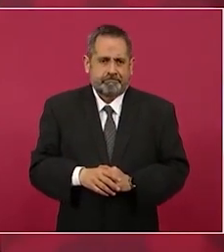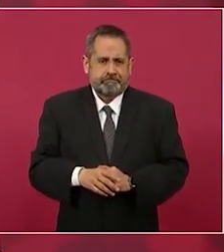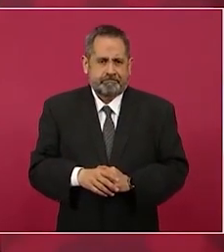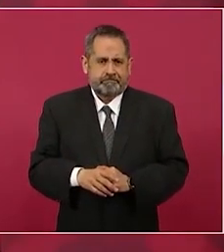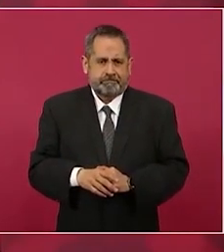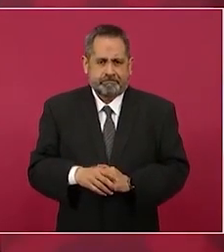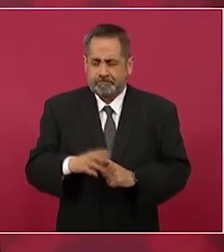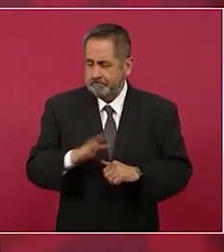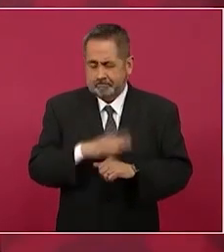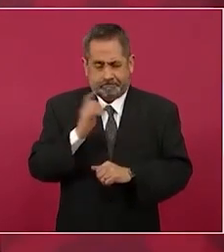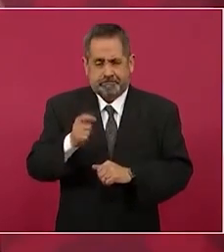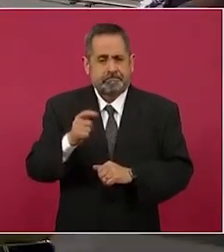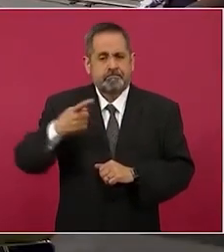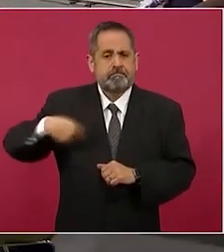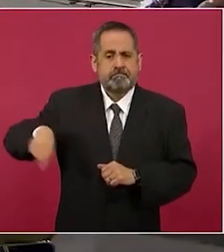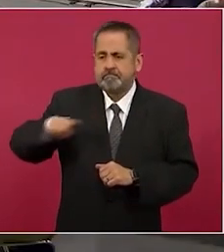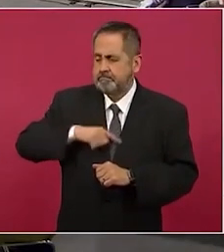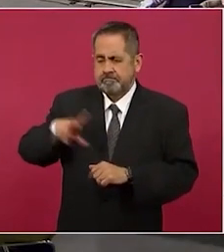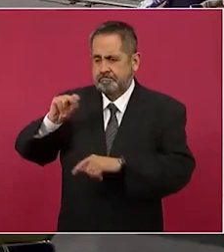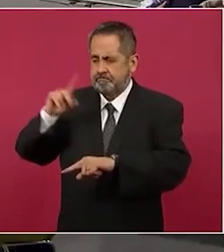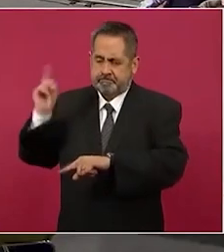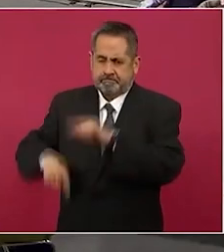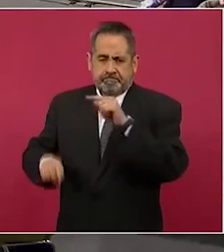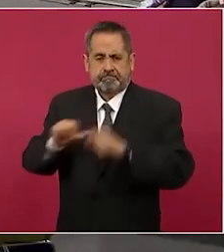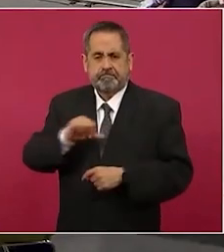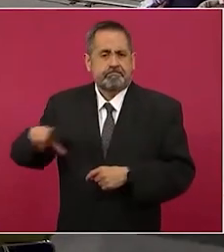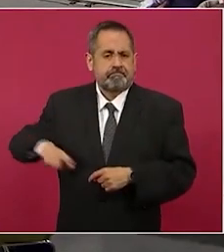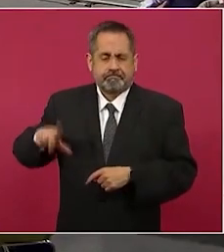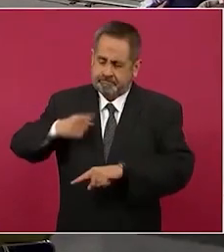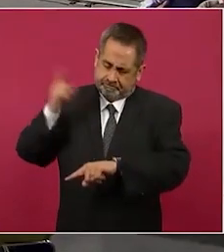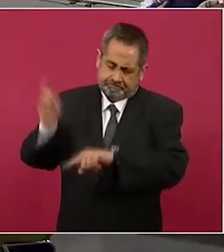porque eso nosotros lo quitamos.